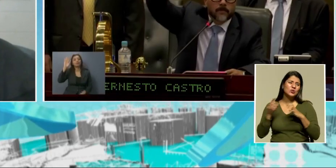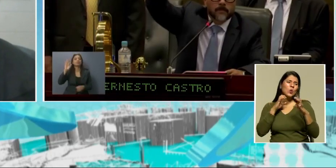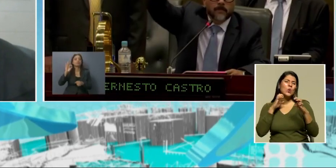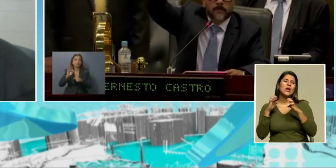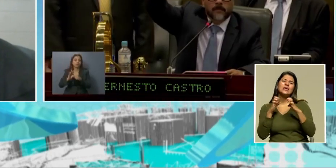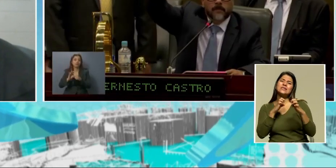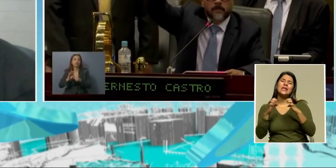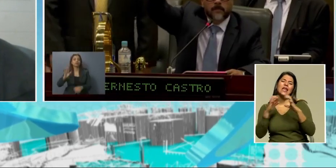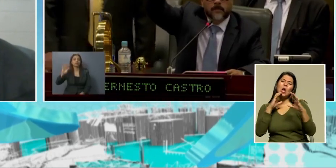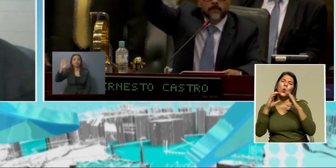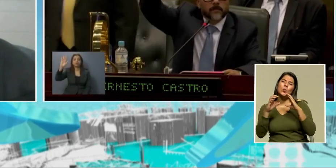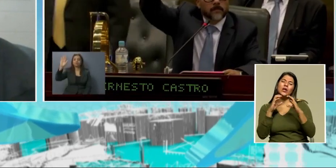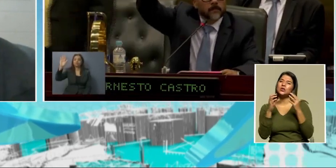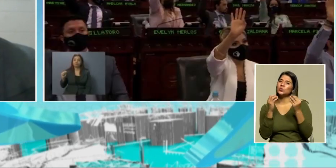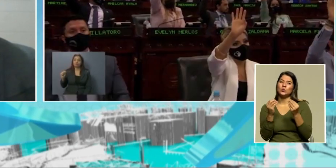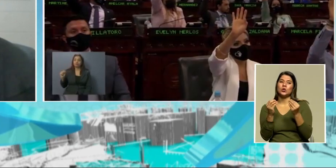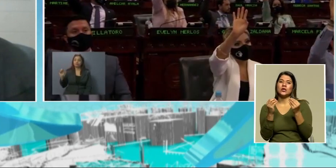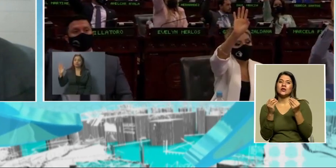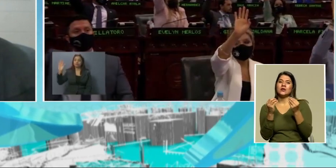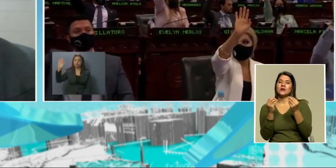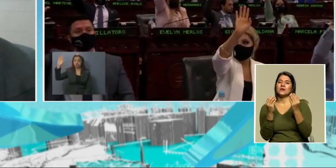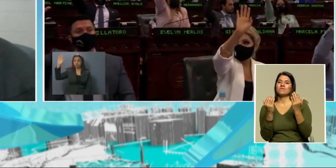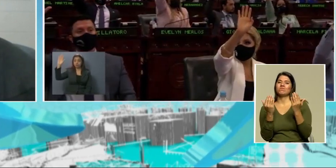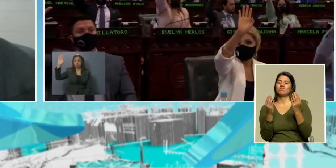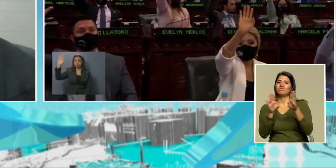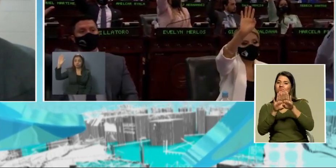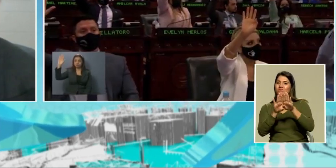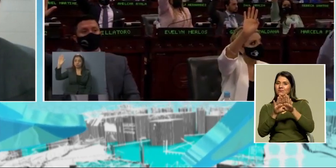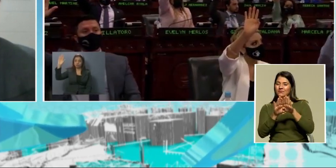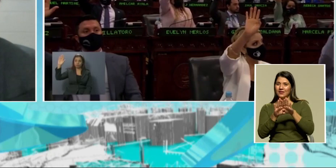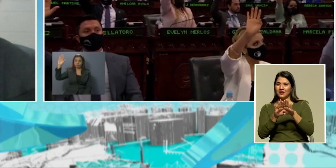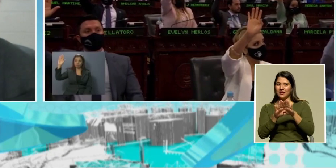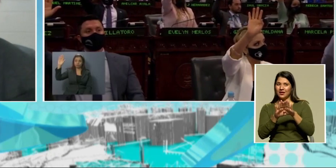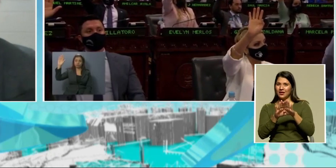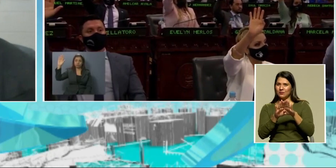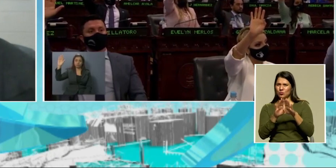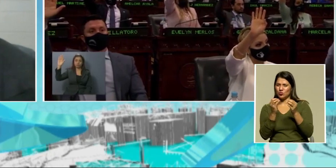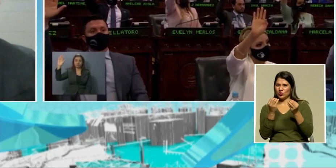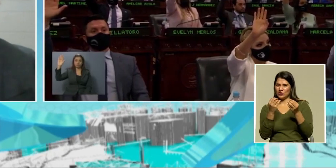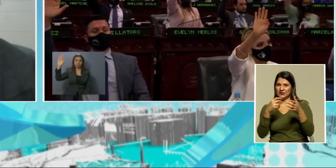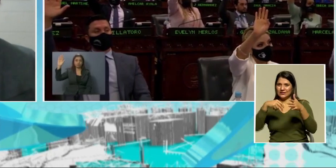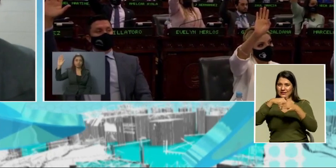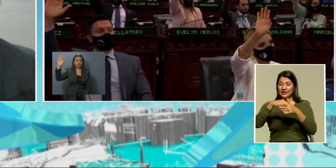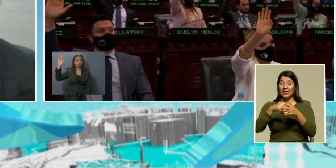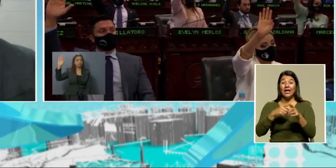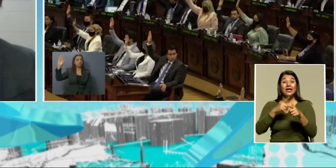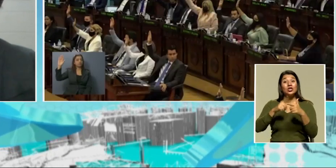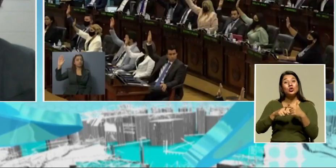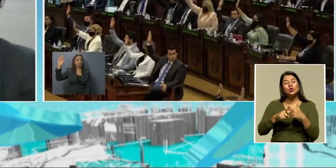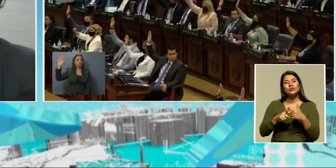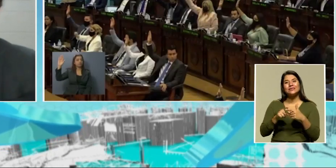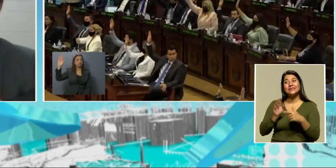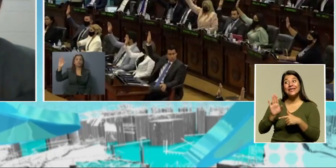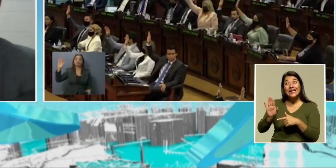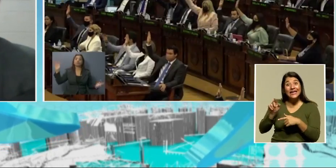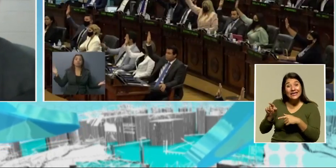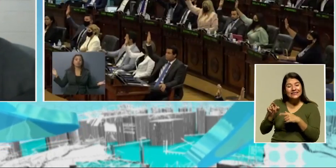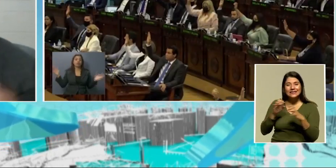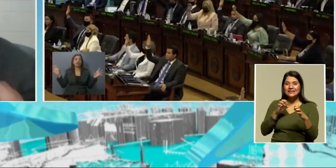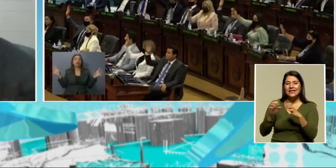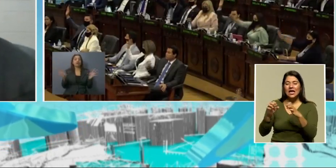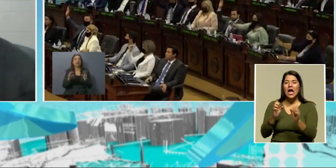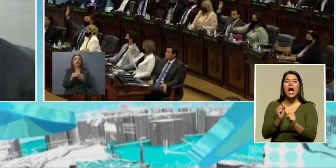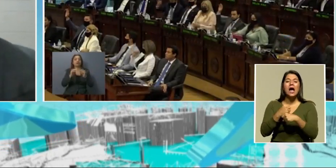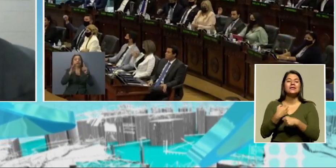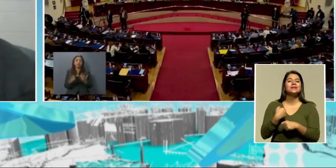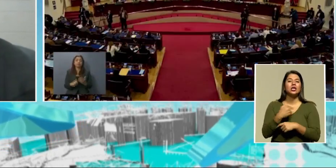comunicación bastante cerrada y básicamente la estrategia es inducir al periodismo al error, dado que nunca la